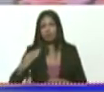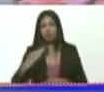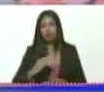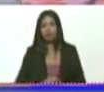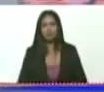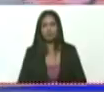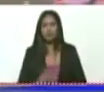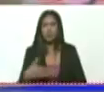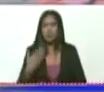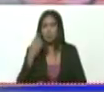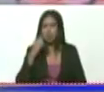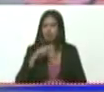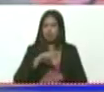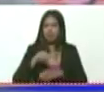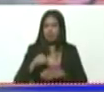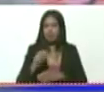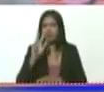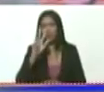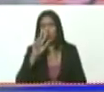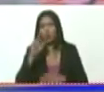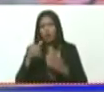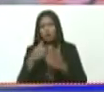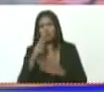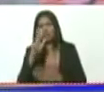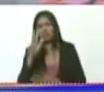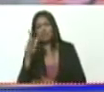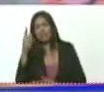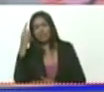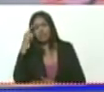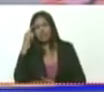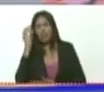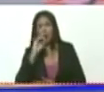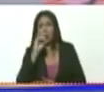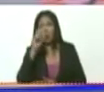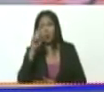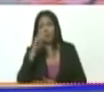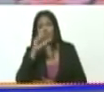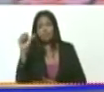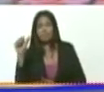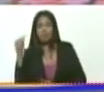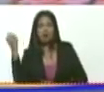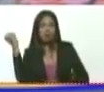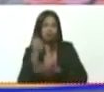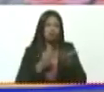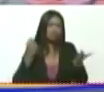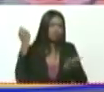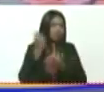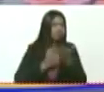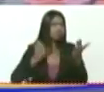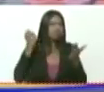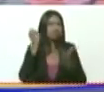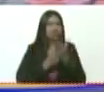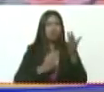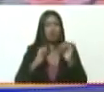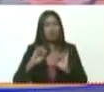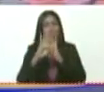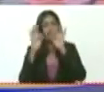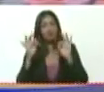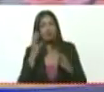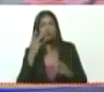que pudiera durar 2, 3 días, una semana, varias semanas de asesinato. Ellos